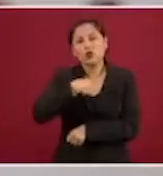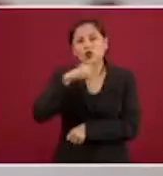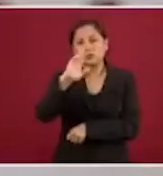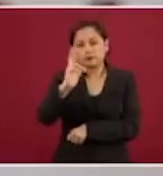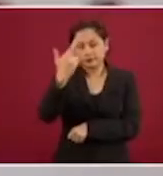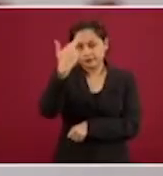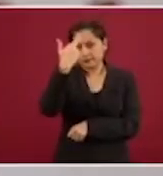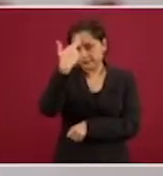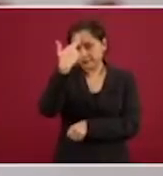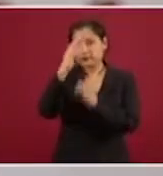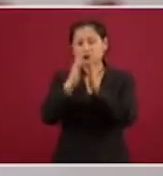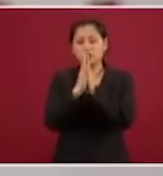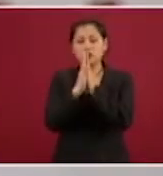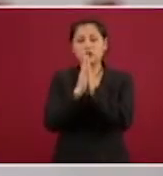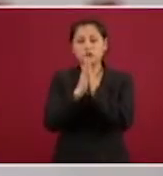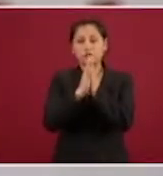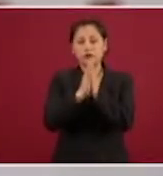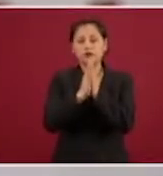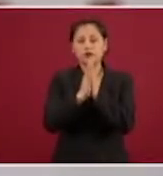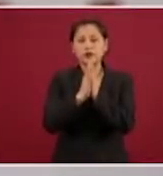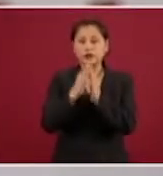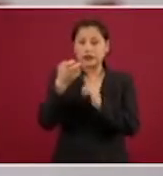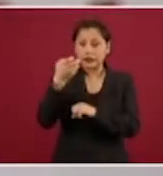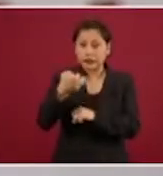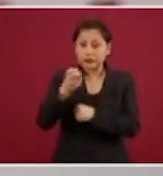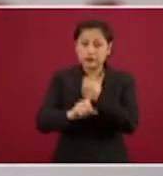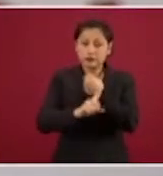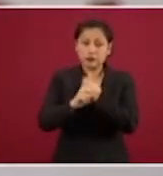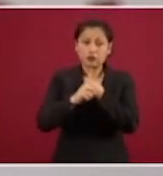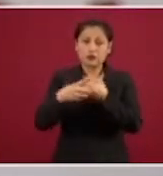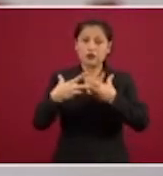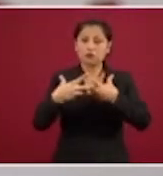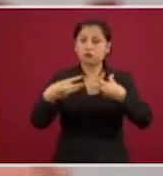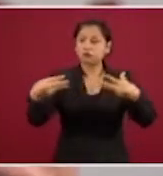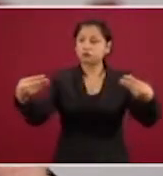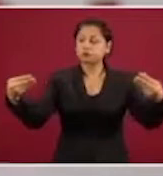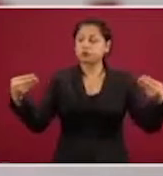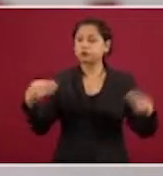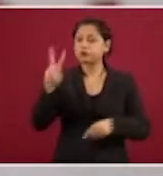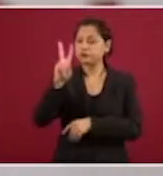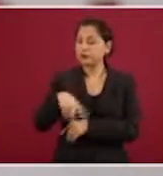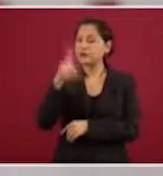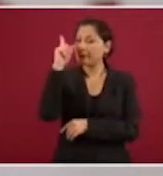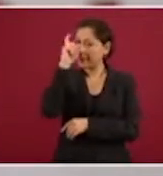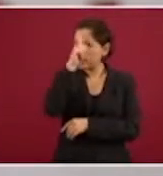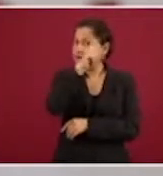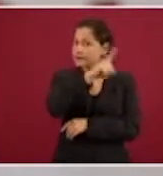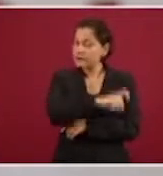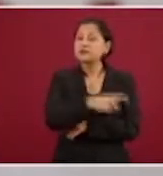En el manejo de esta epidemia, como fenómeno complejo, ha sido fundamental el mantener el espíritu de